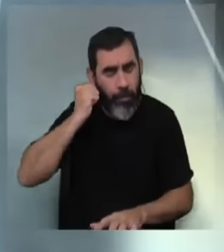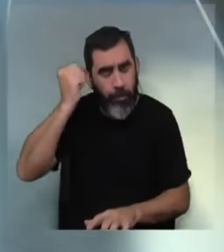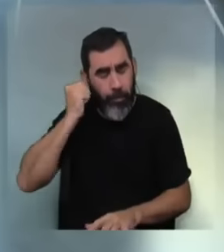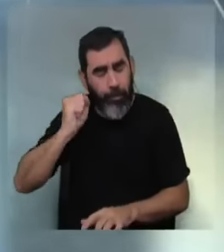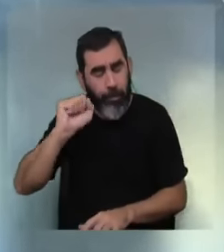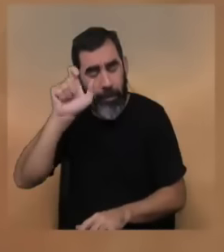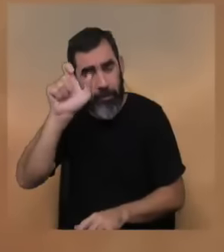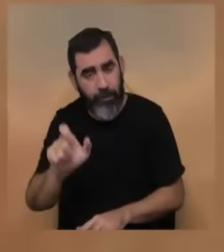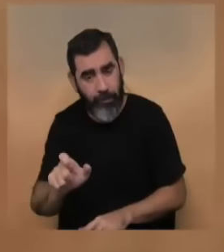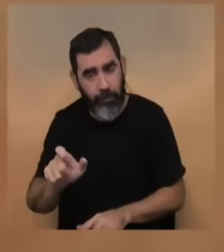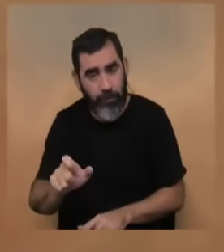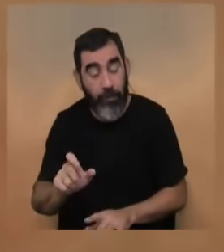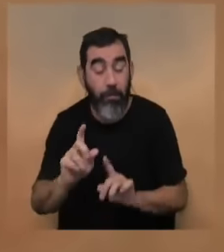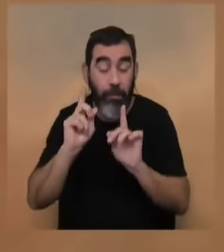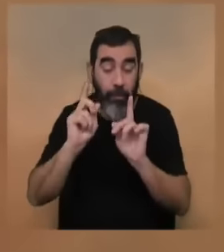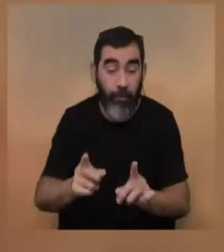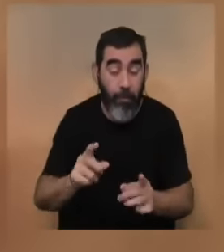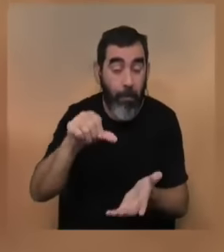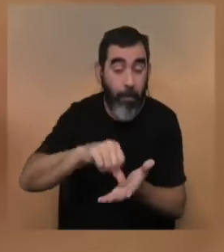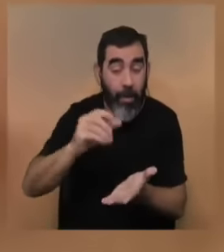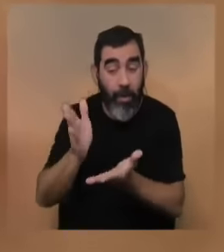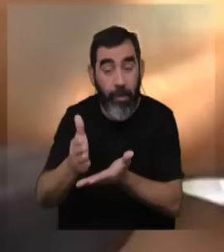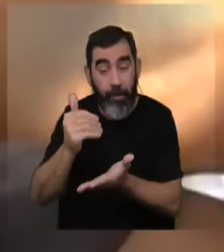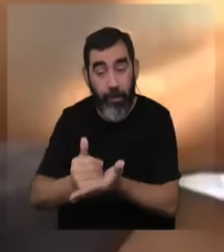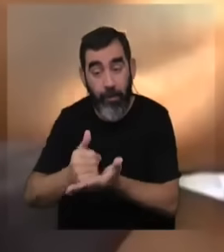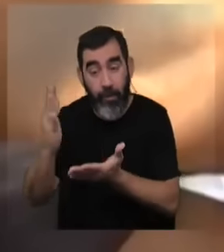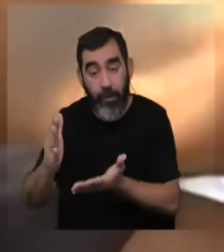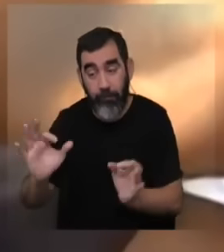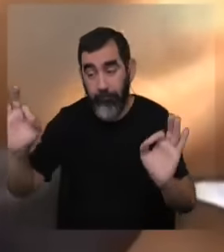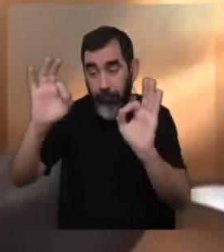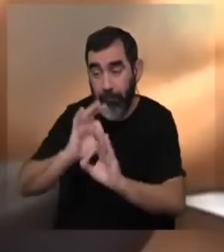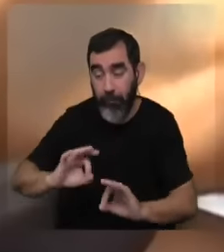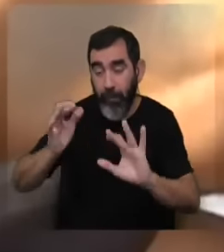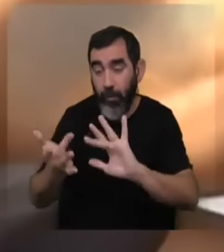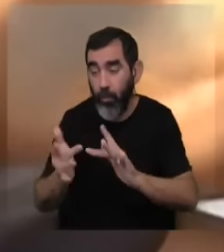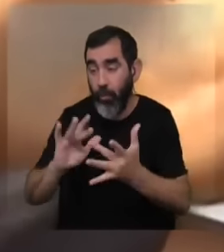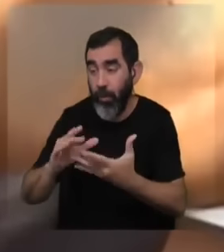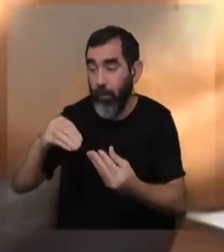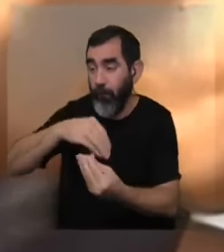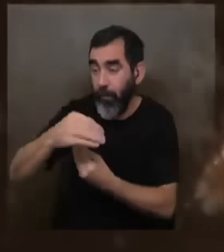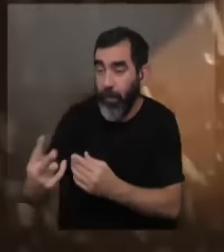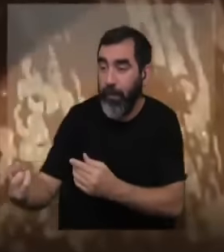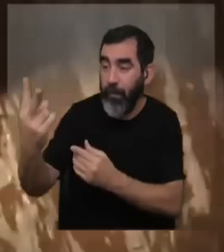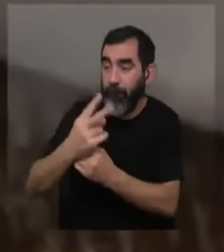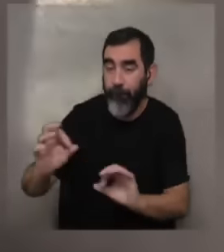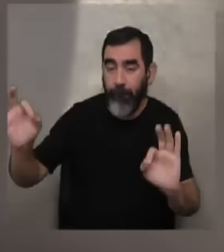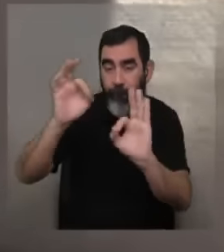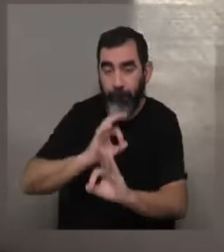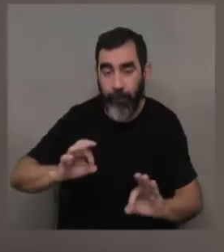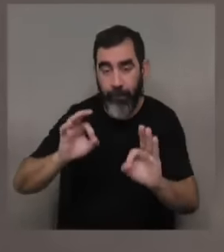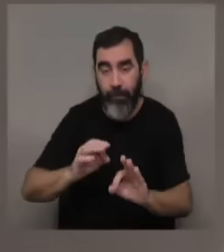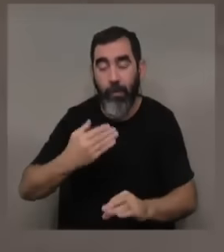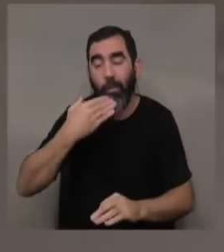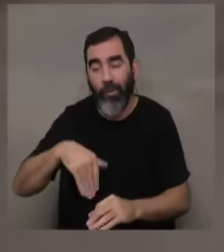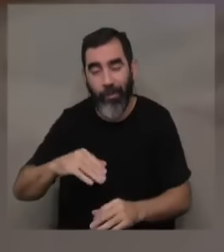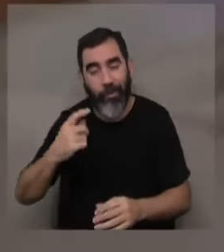pueda soportar si a eso le sumamos que es en un país extranjero sin redes de contención afectiva sin visitas que acompañen sin comprender la